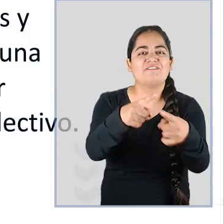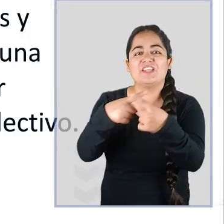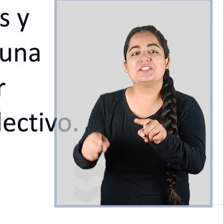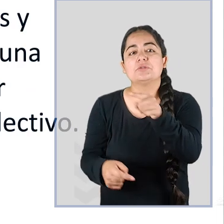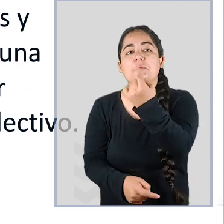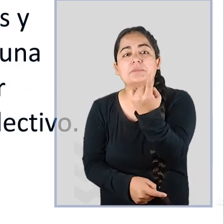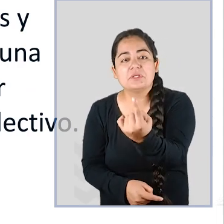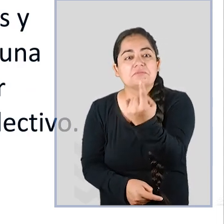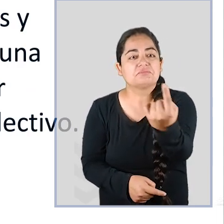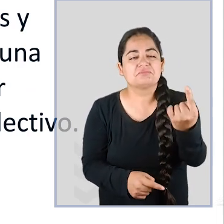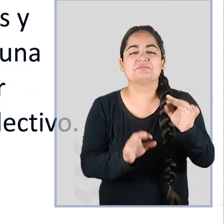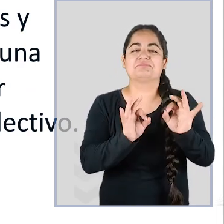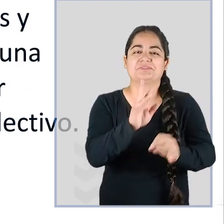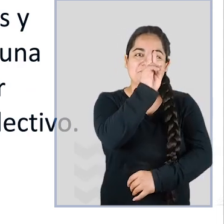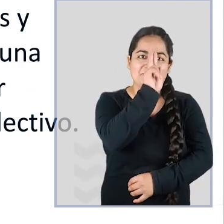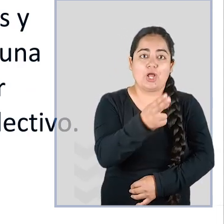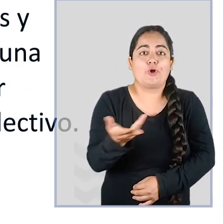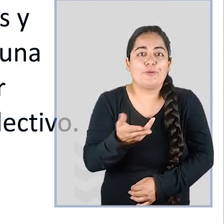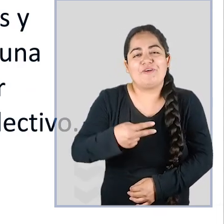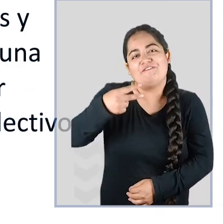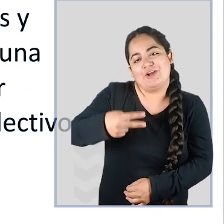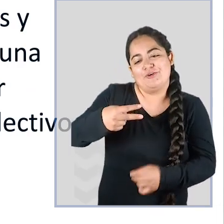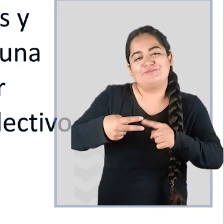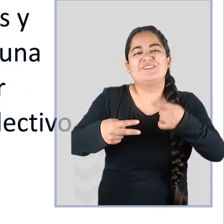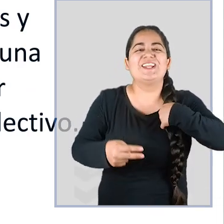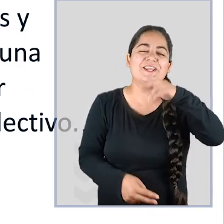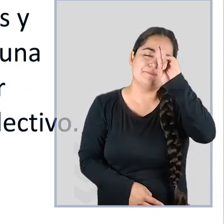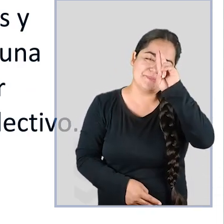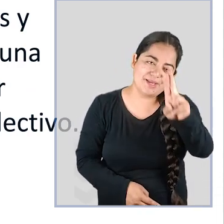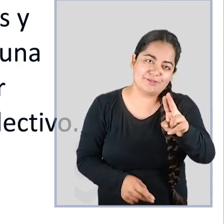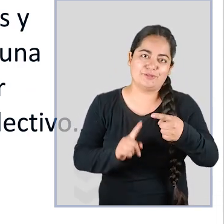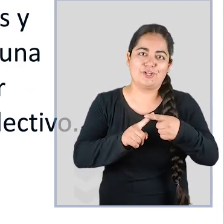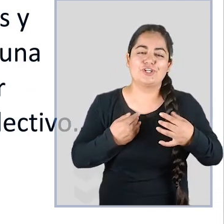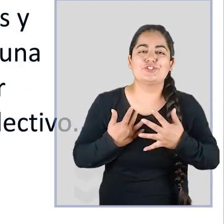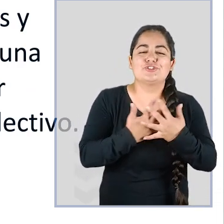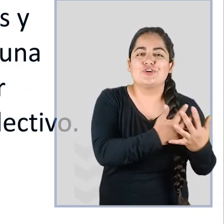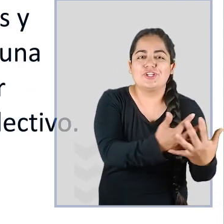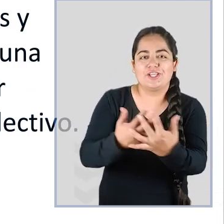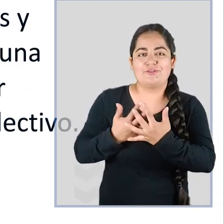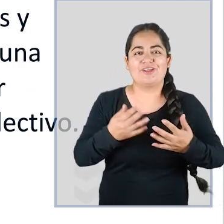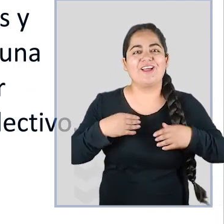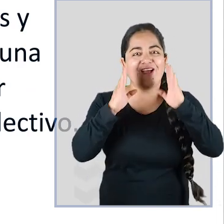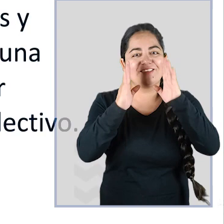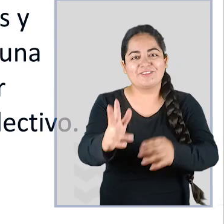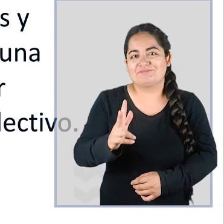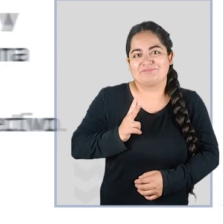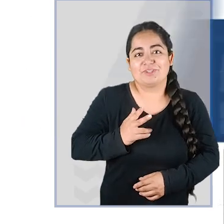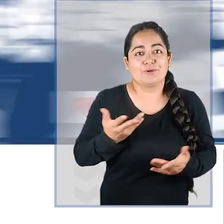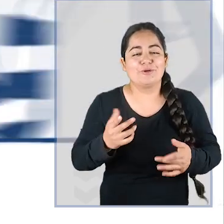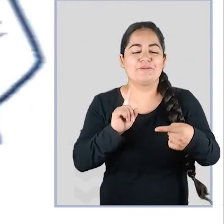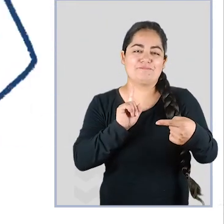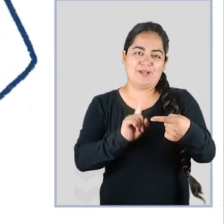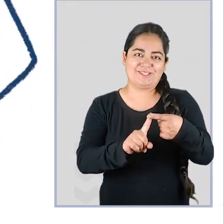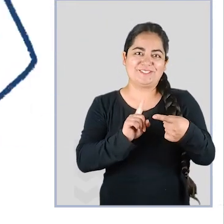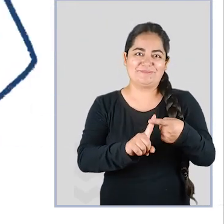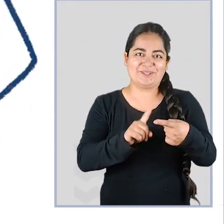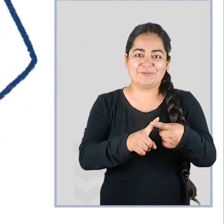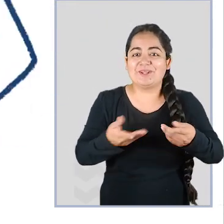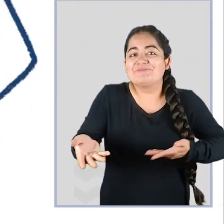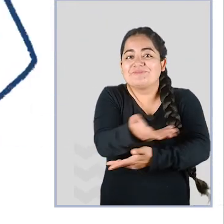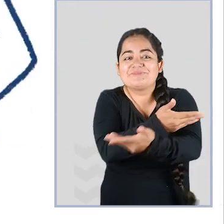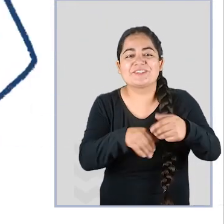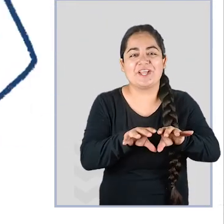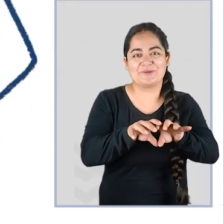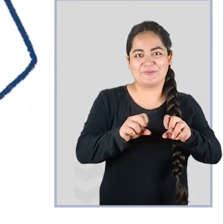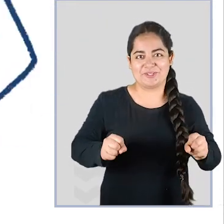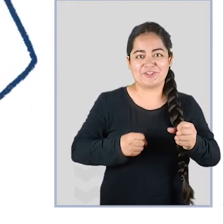demás, actuando de acuerdo con valores como el respeto, la solidaridad y el buen trato, y participando en los acuerdos para la convivencia